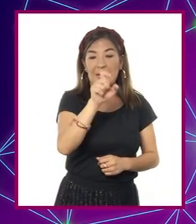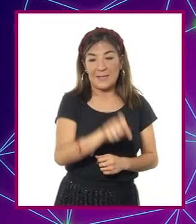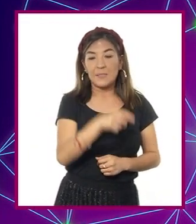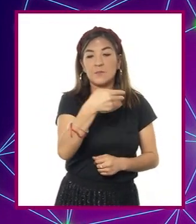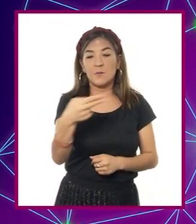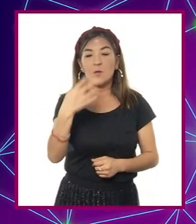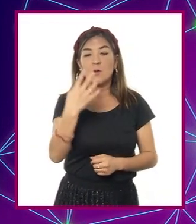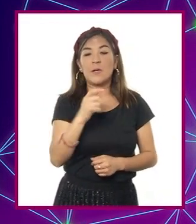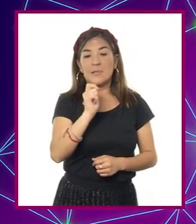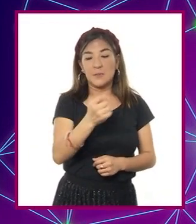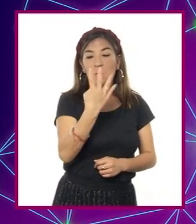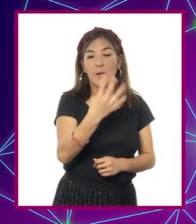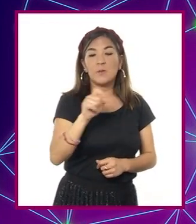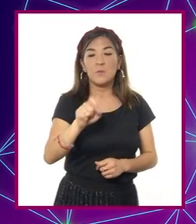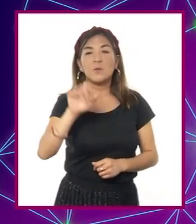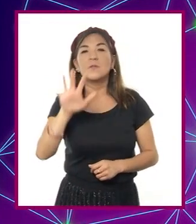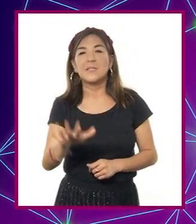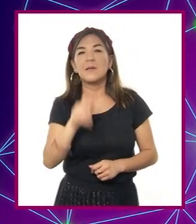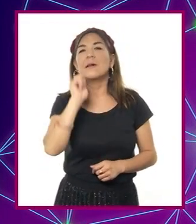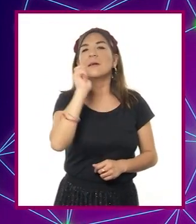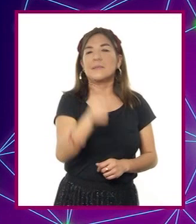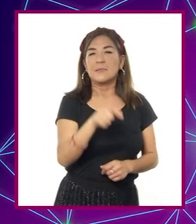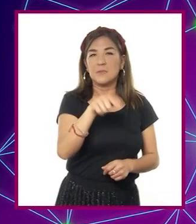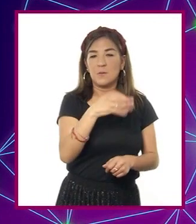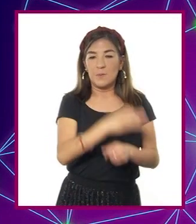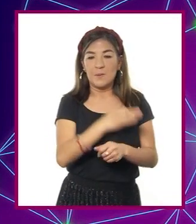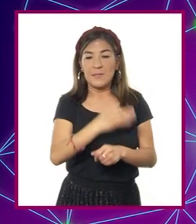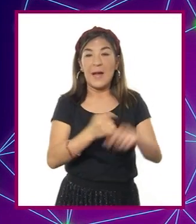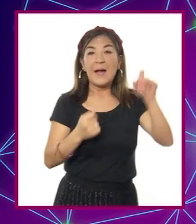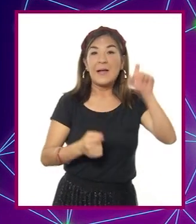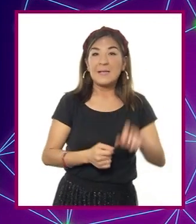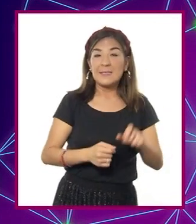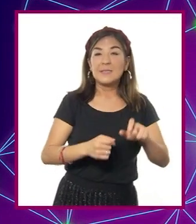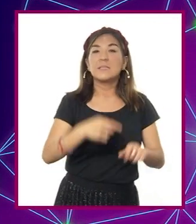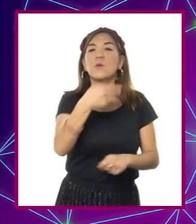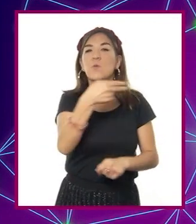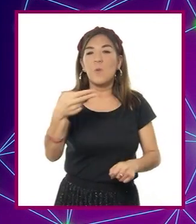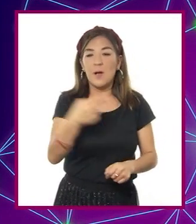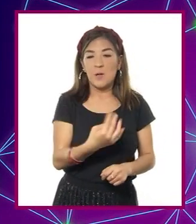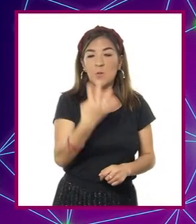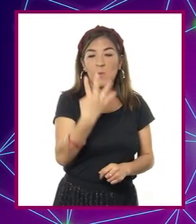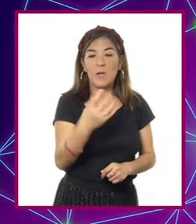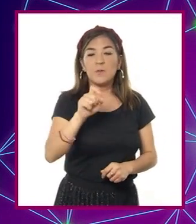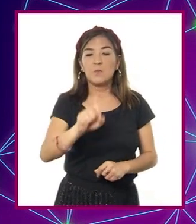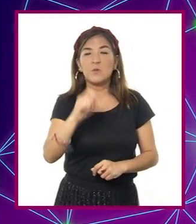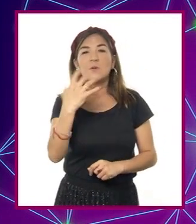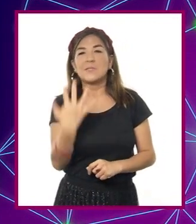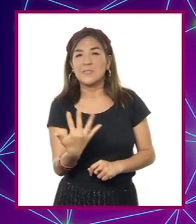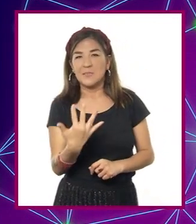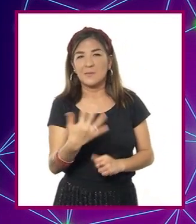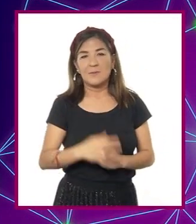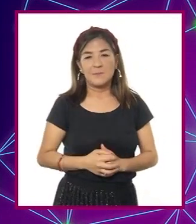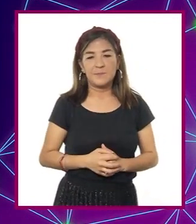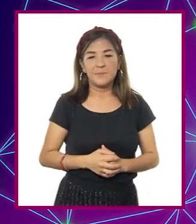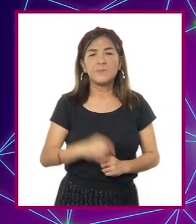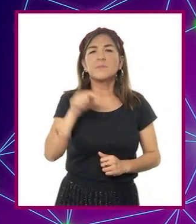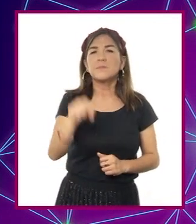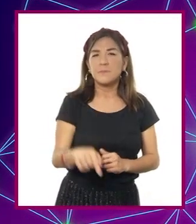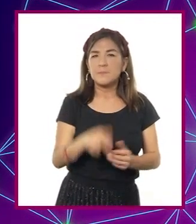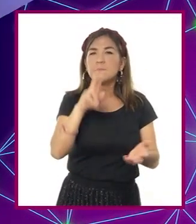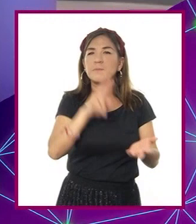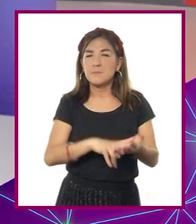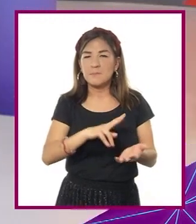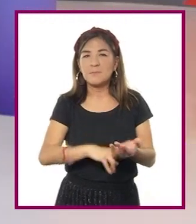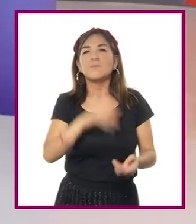4.5, por lo que se puede afirmar que X es igual a 4.5. Con esto